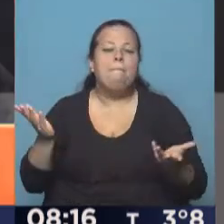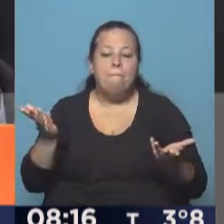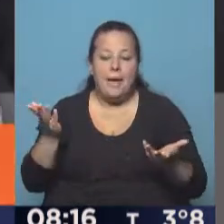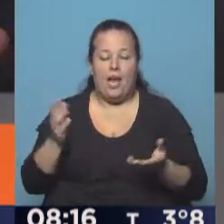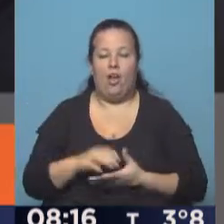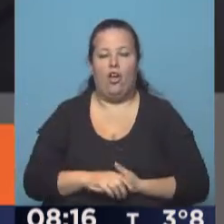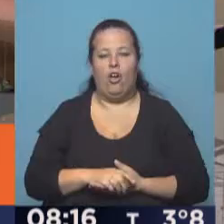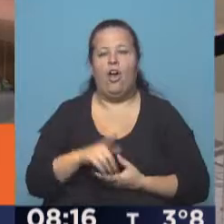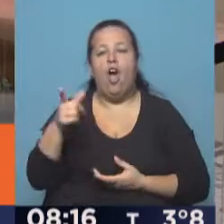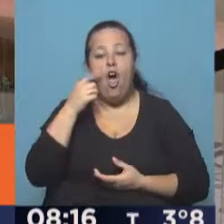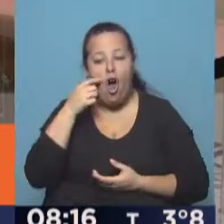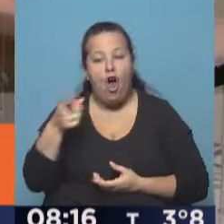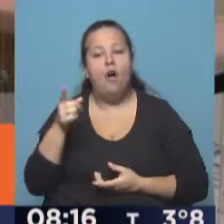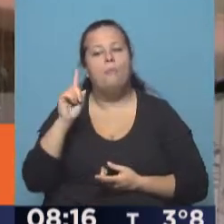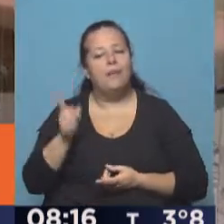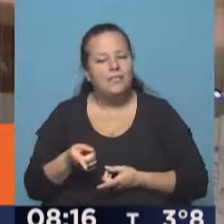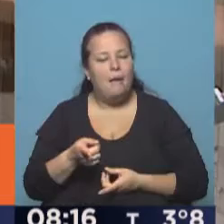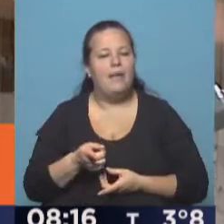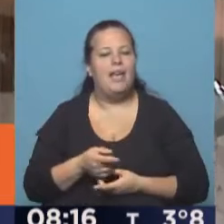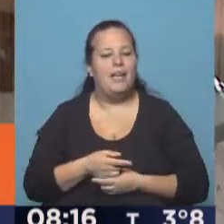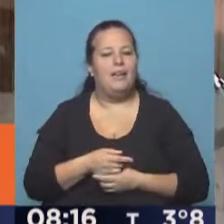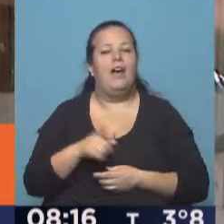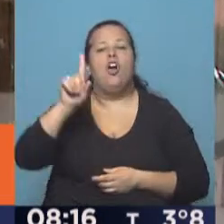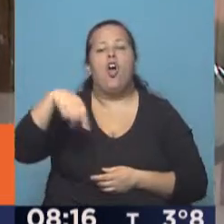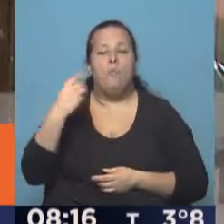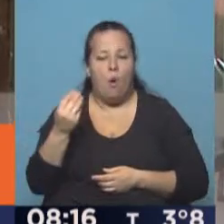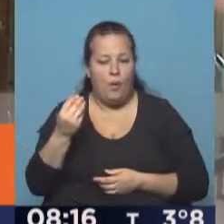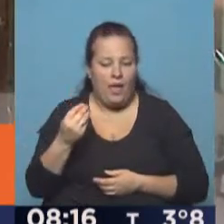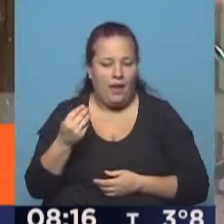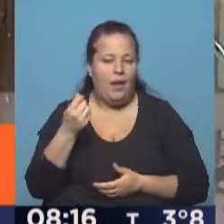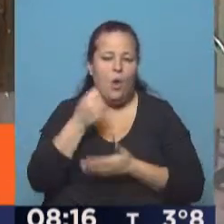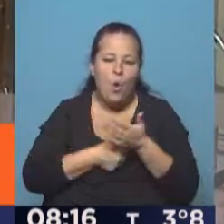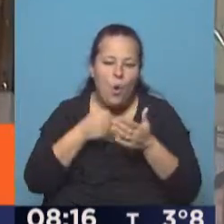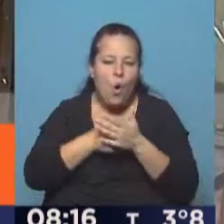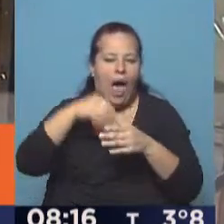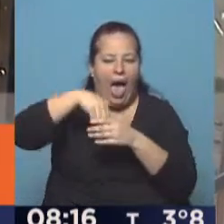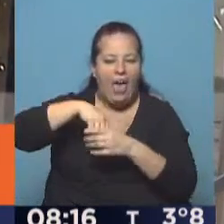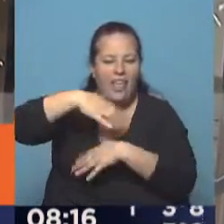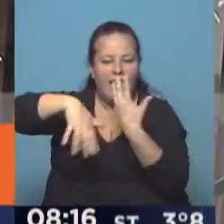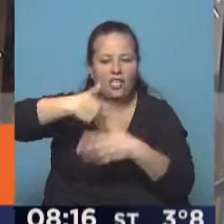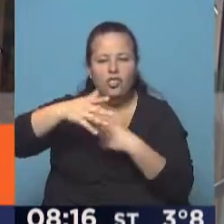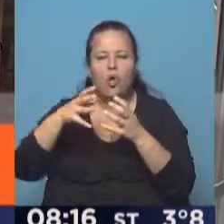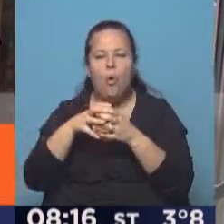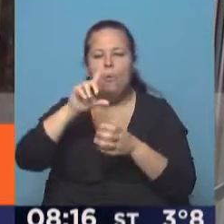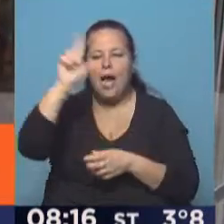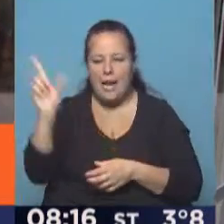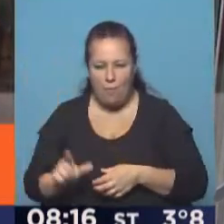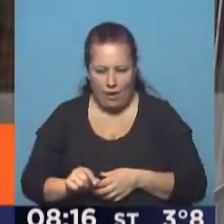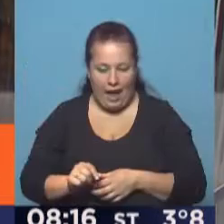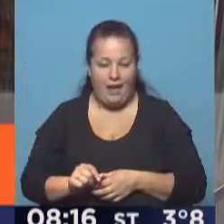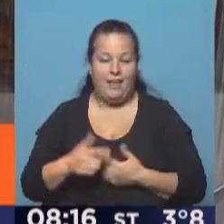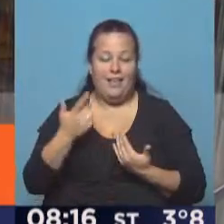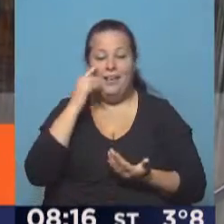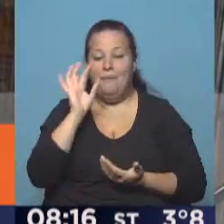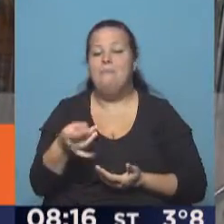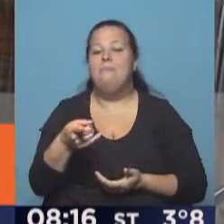pero Trump también es un resultado de una lucha interna adentro del Partido Republicano. Claro. Lo que puedes